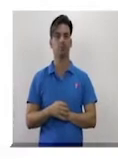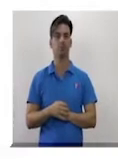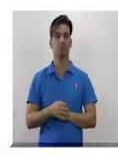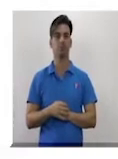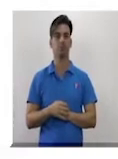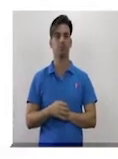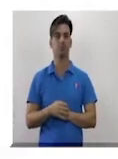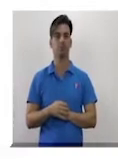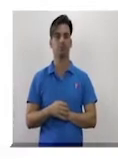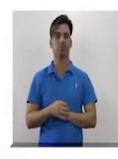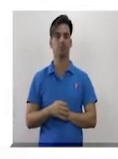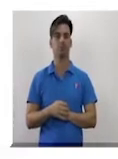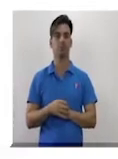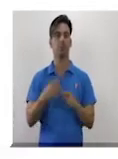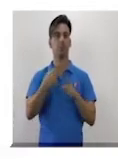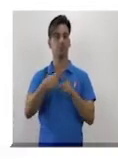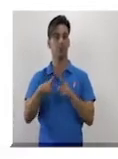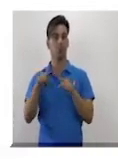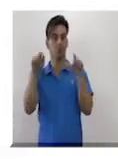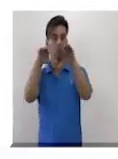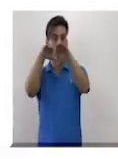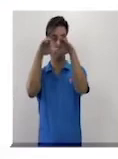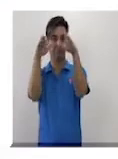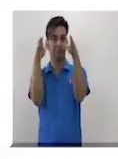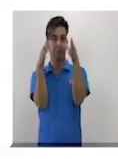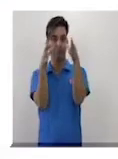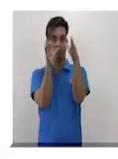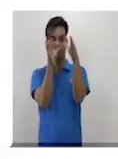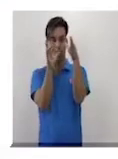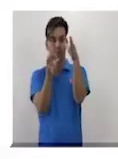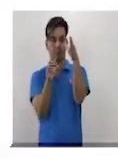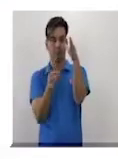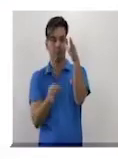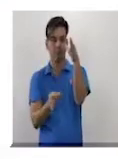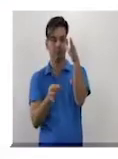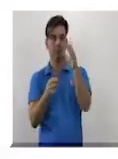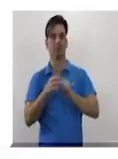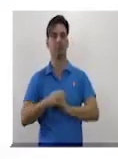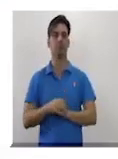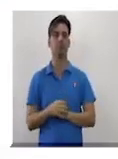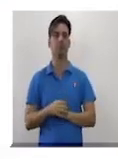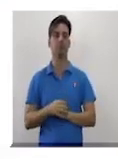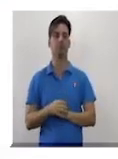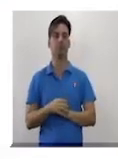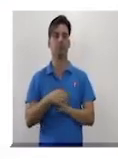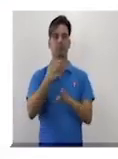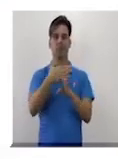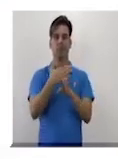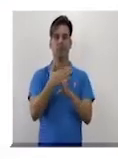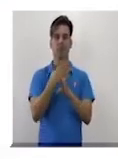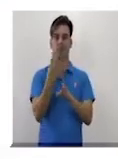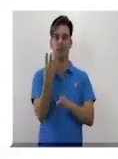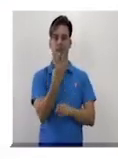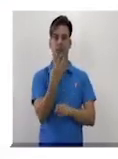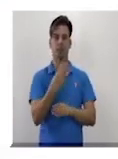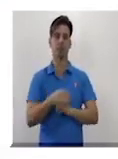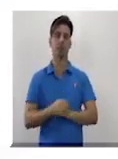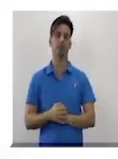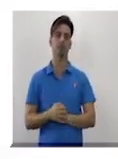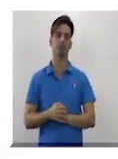del cilindro ancho, el de la pieza maciza del inicio que utilizamos para construir el